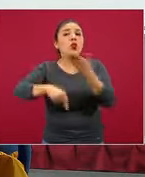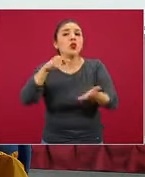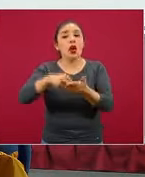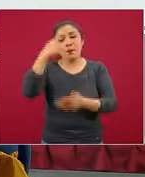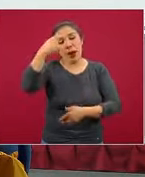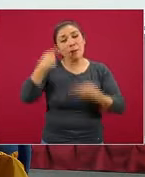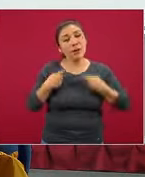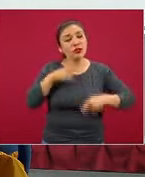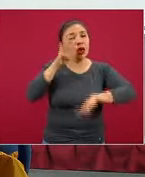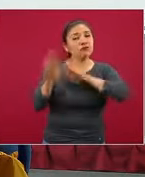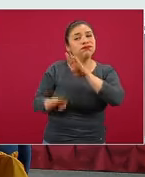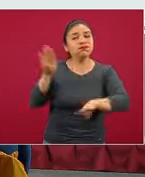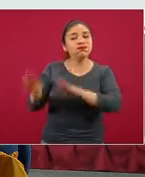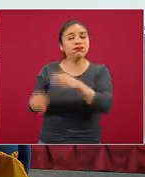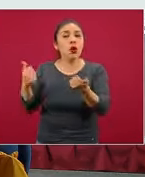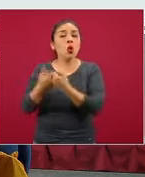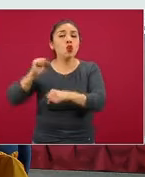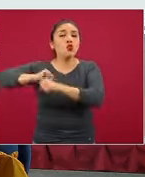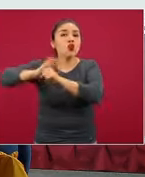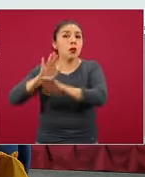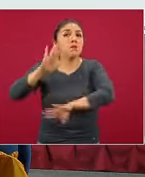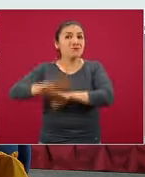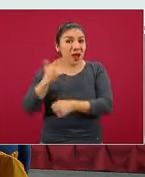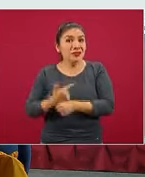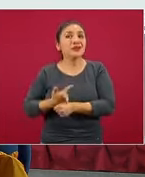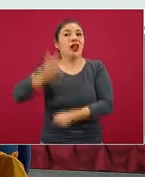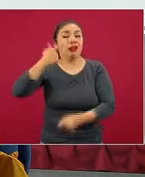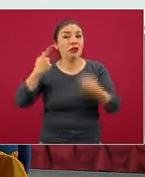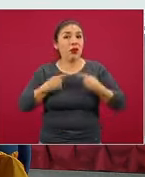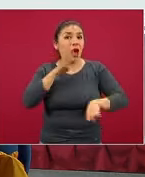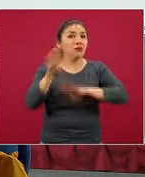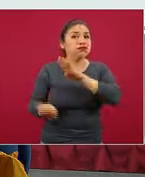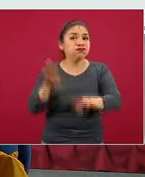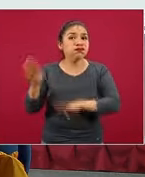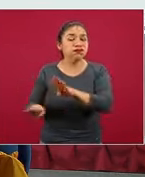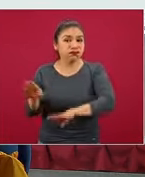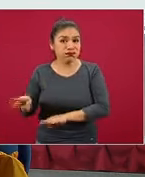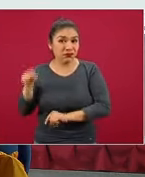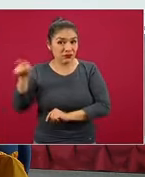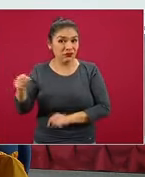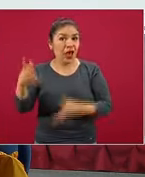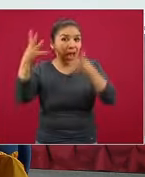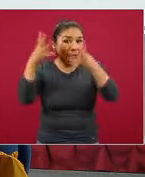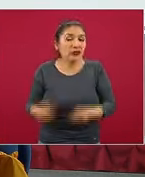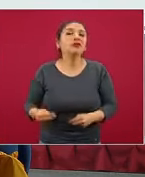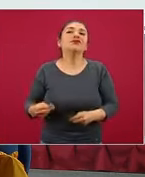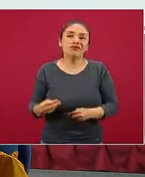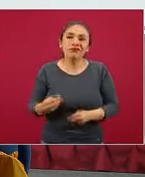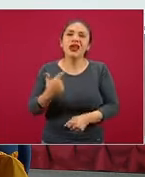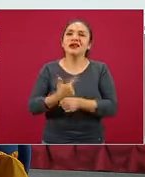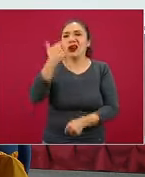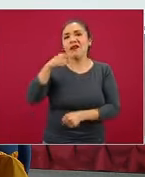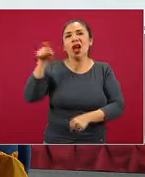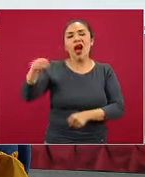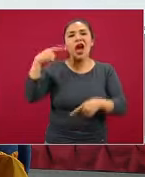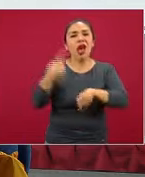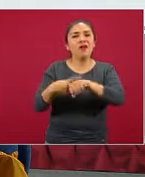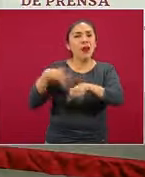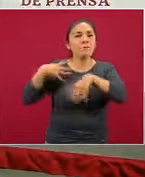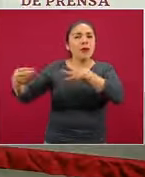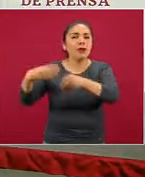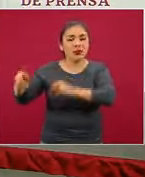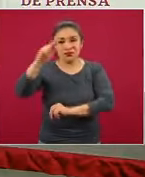de mortalidad. Han tenido una gran afectación para efectos también de defunciones y, por lo tanto, afectaciones de la epidemia en el país.